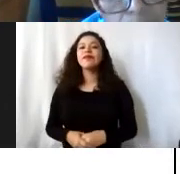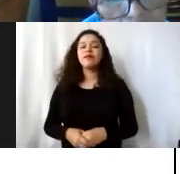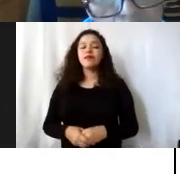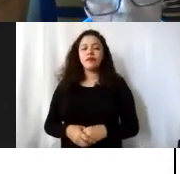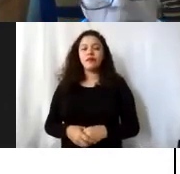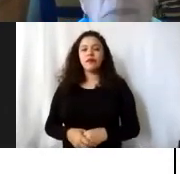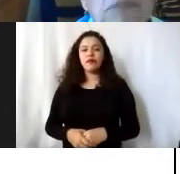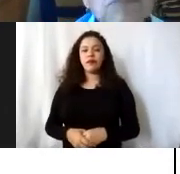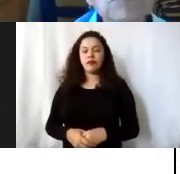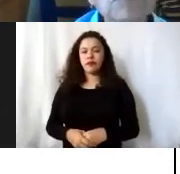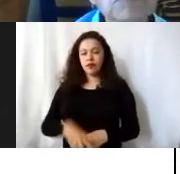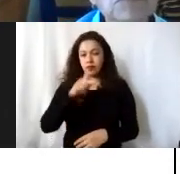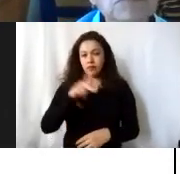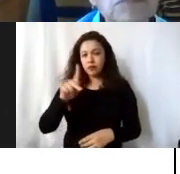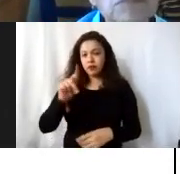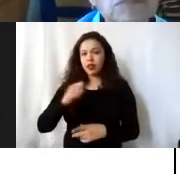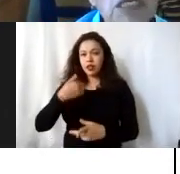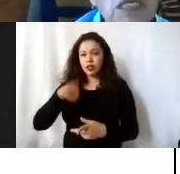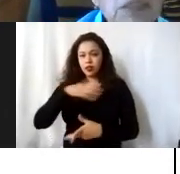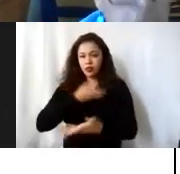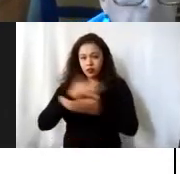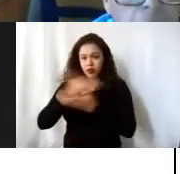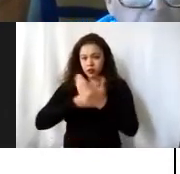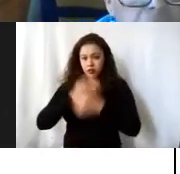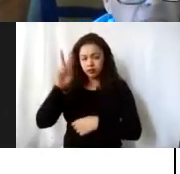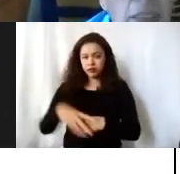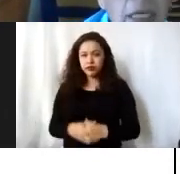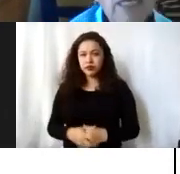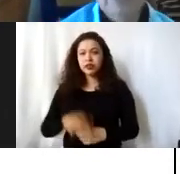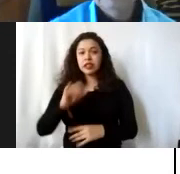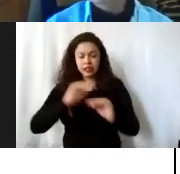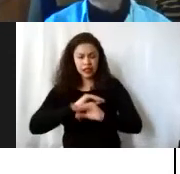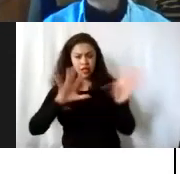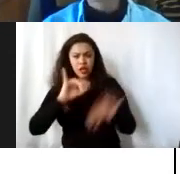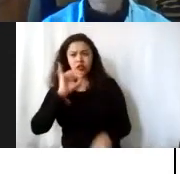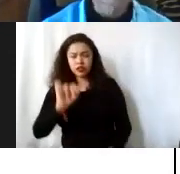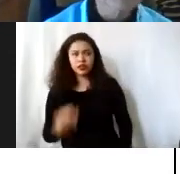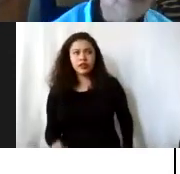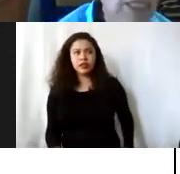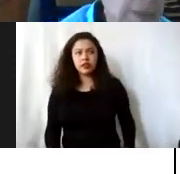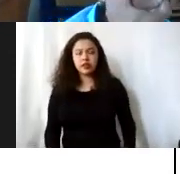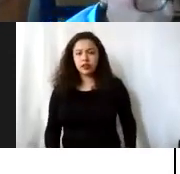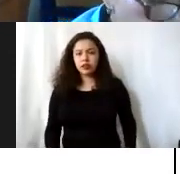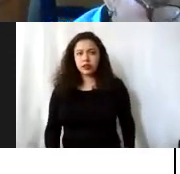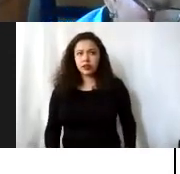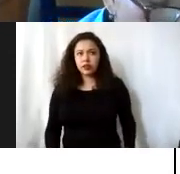¿La presentación nos la van a compartir, maestra? Sí, claro que sí. Yo siempre digo,